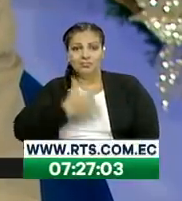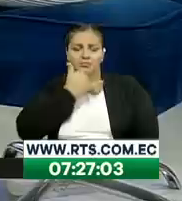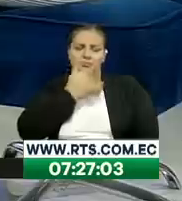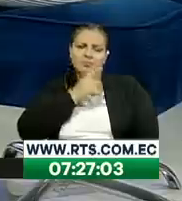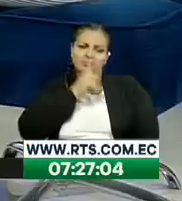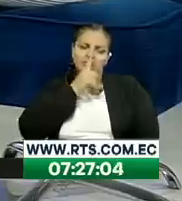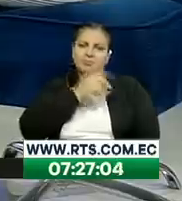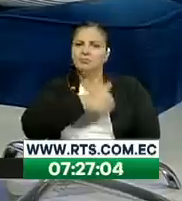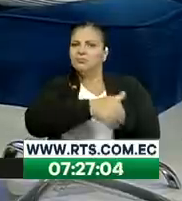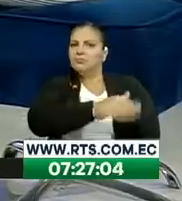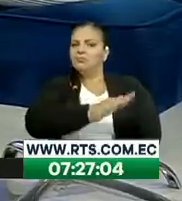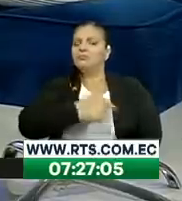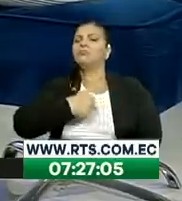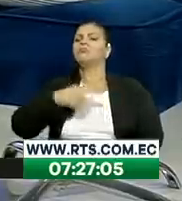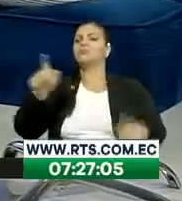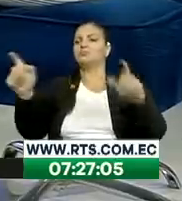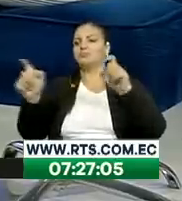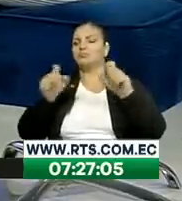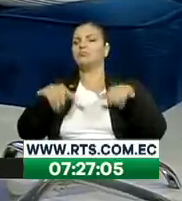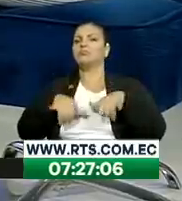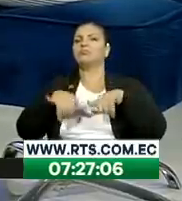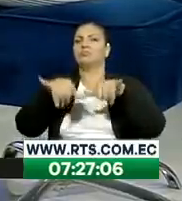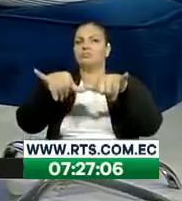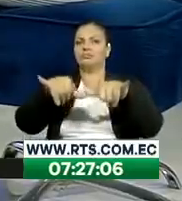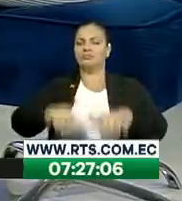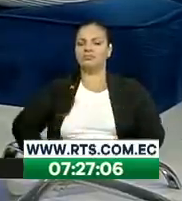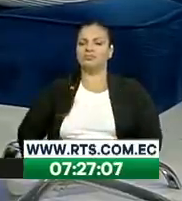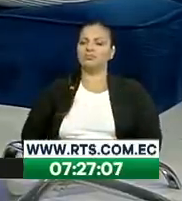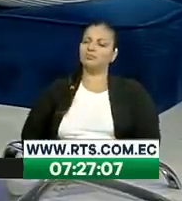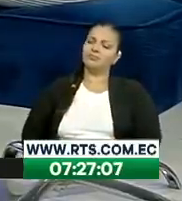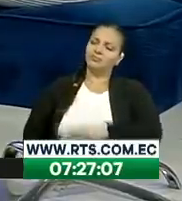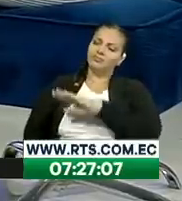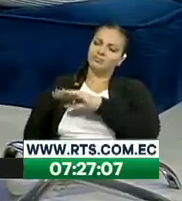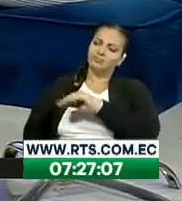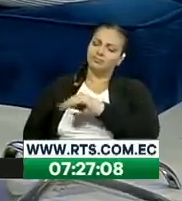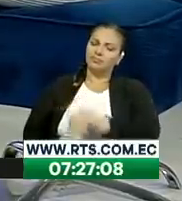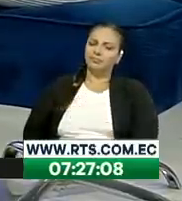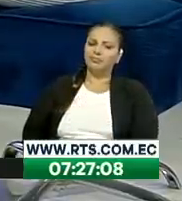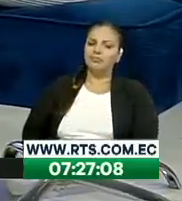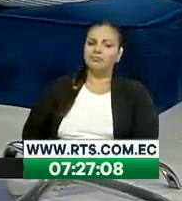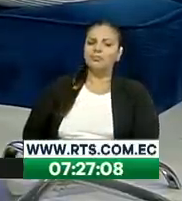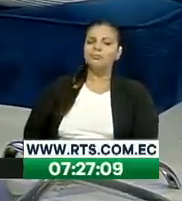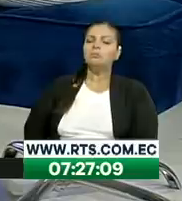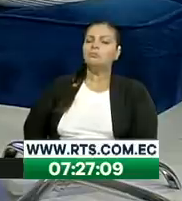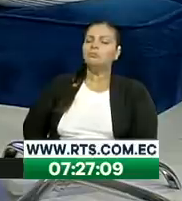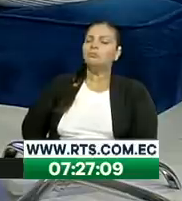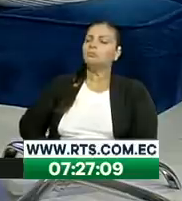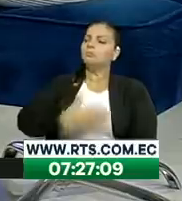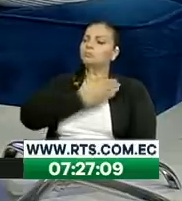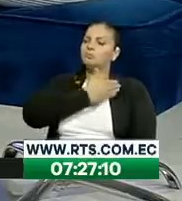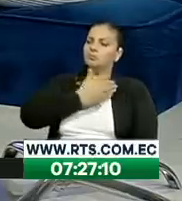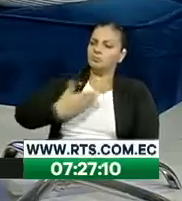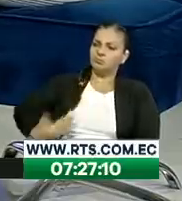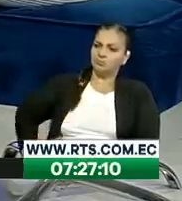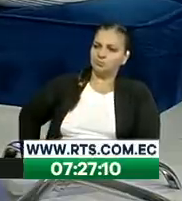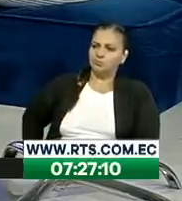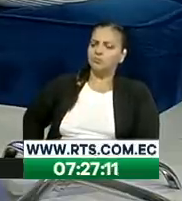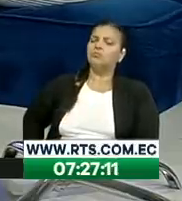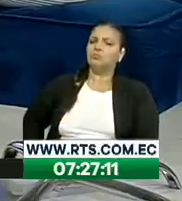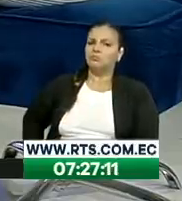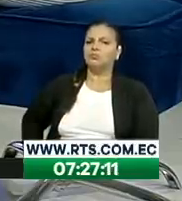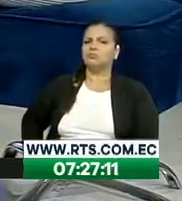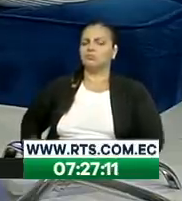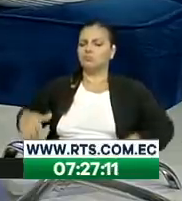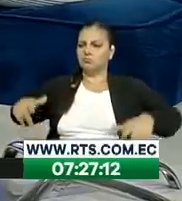un gobierno y en este caso del presidente Moreno, ¿no se requiere también de un conocimiento vasto del tema político? Le digo esto porque más allá de